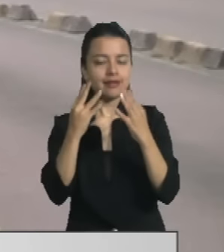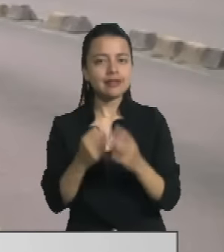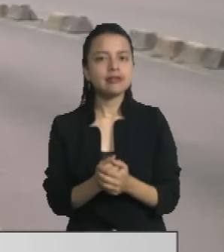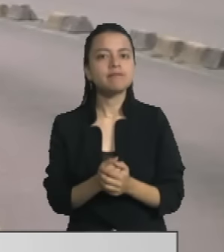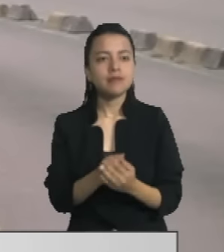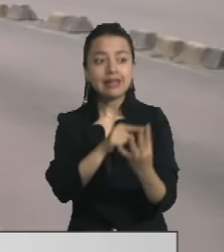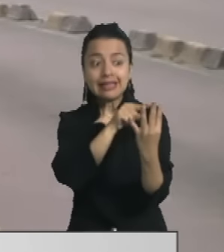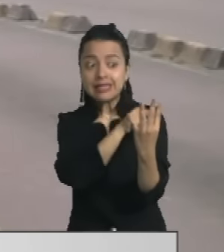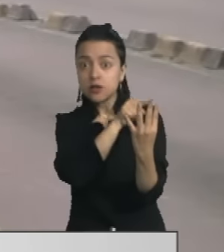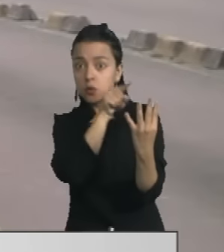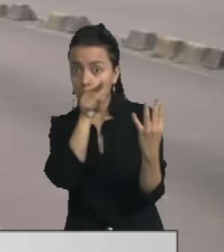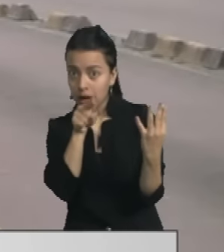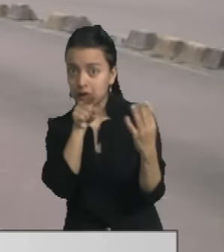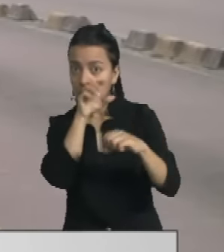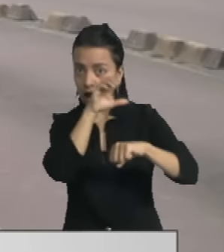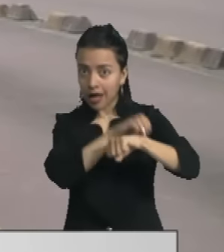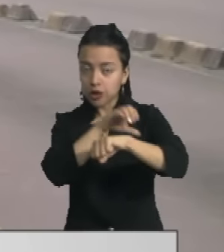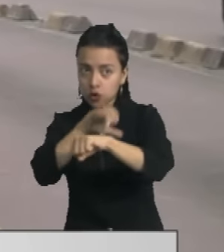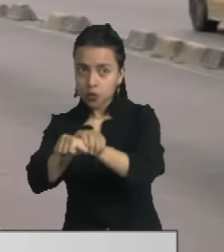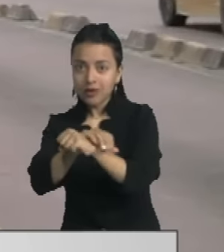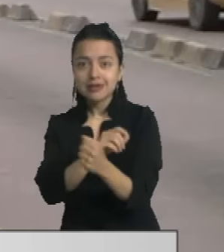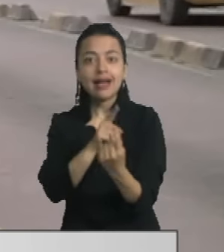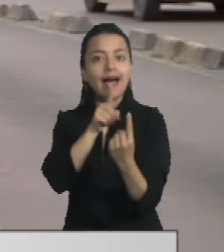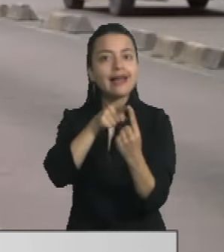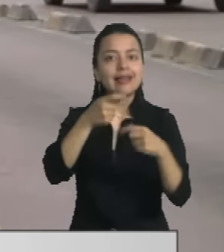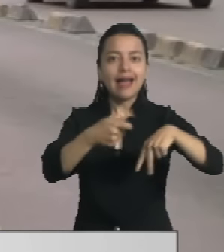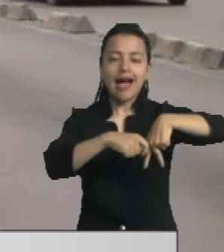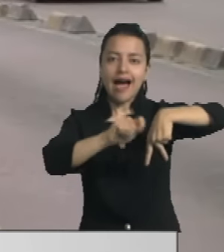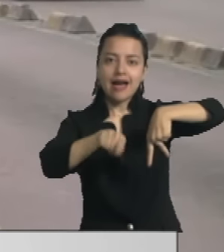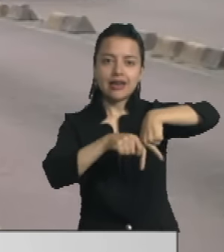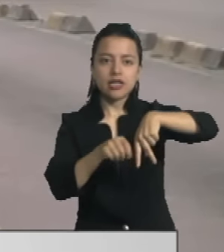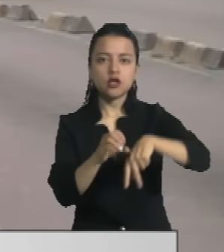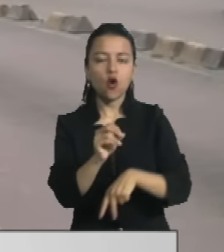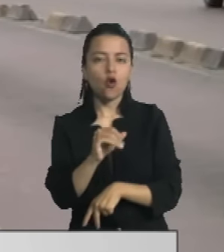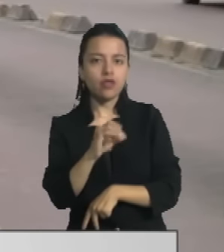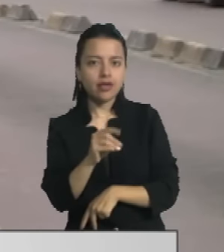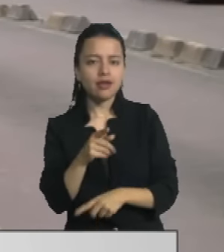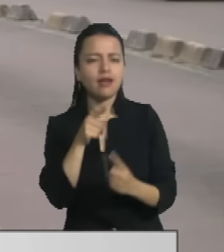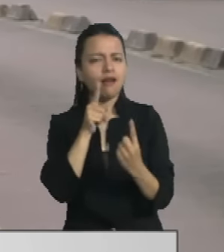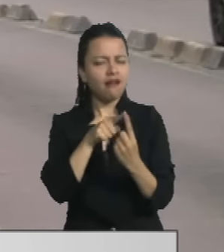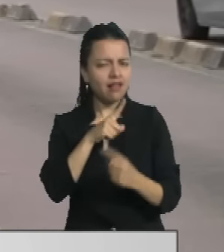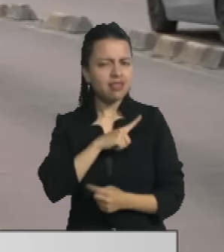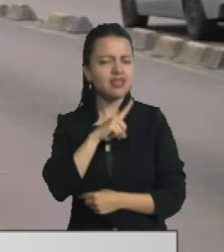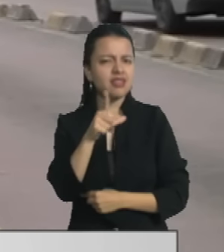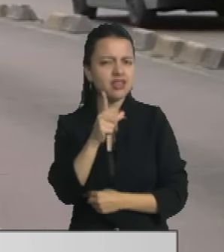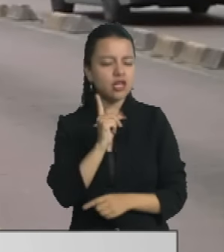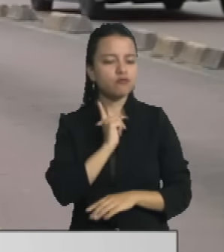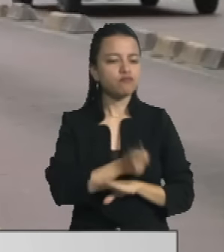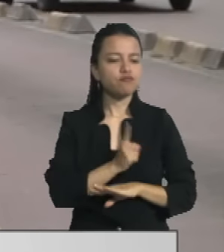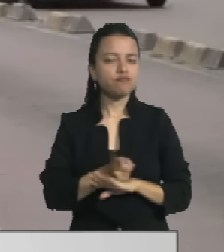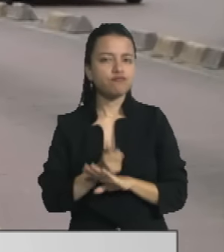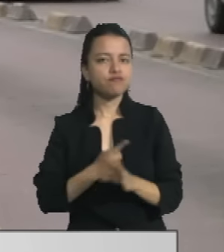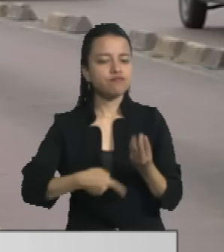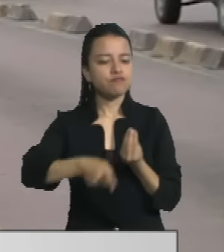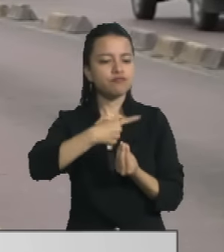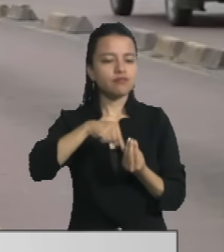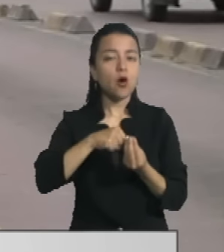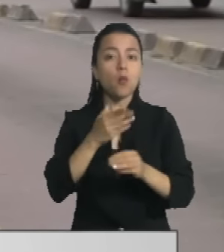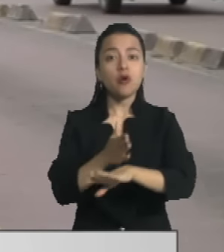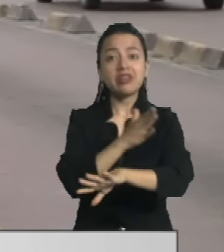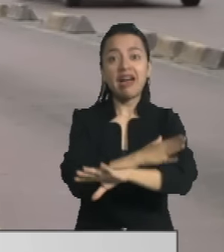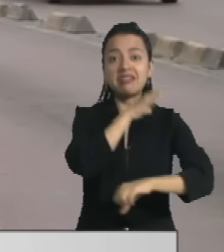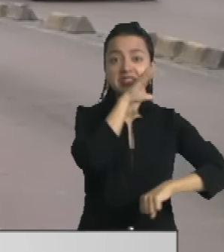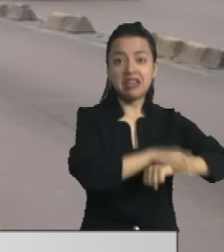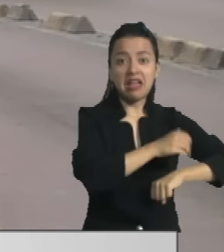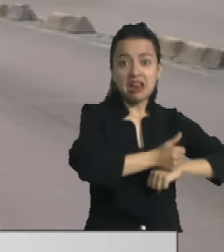dentro de estas cuatro capturas estaría la de alias odín quien estaría liderando esta banda tras la captura del jefe de zona